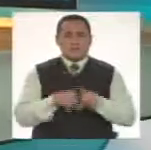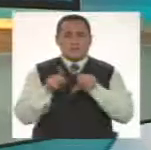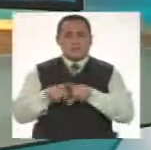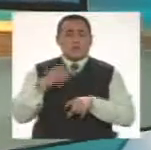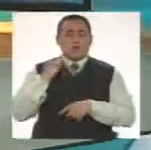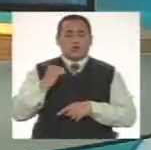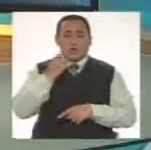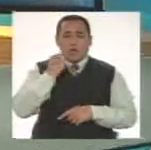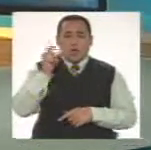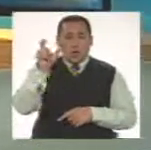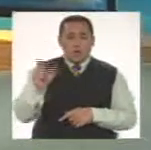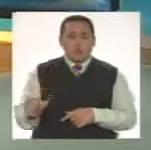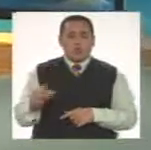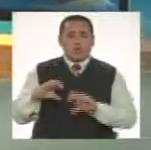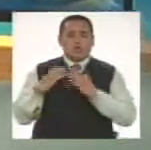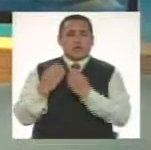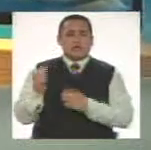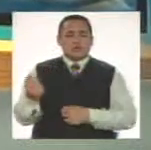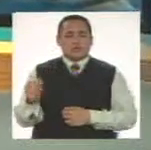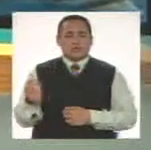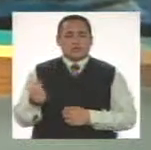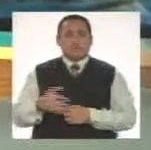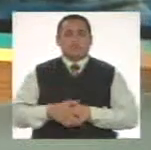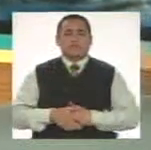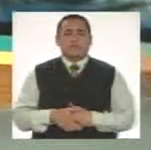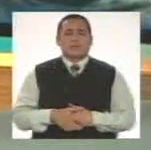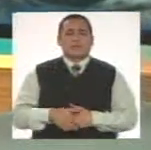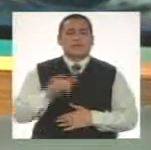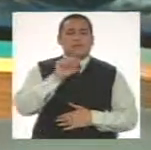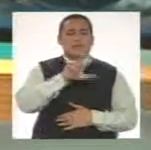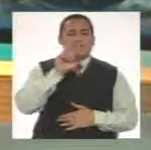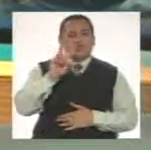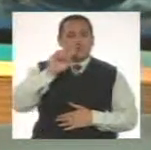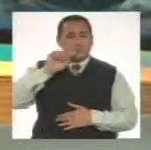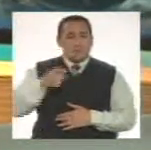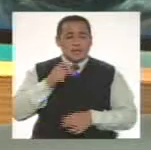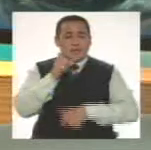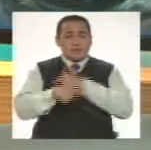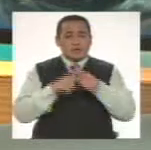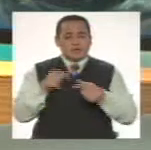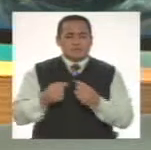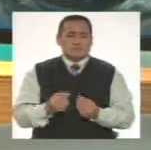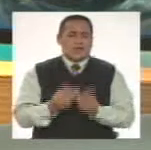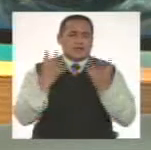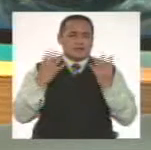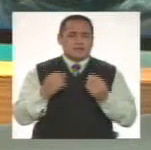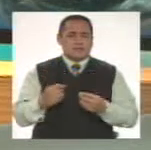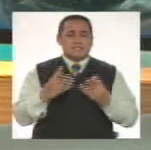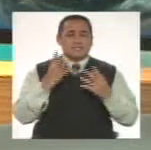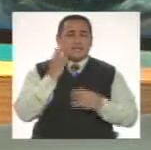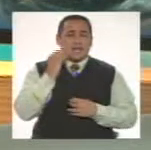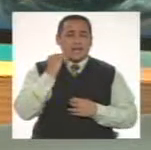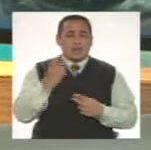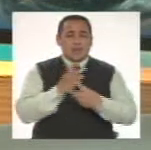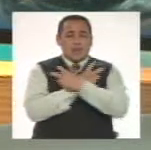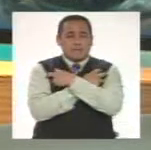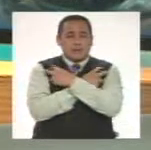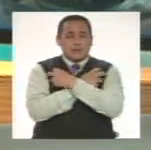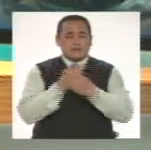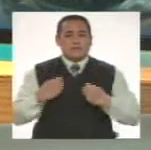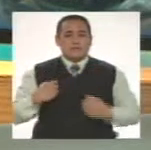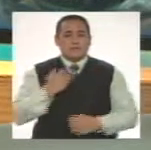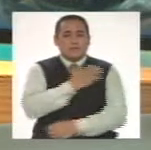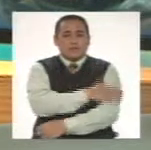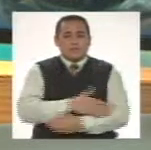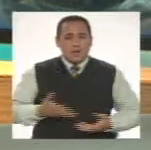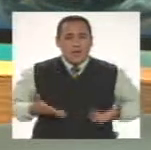El congresista Michael Urtecho. Y más de 32.000 pobladores de los distritos de Reque y Tumán en Chiclayo, Lambayeque, se benefician con obras